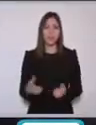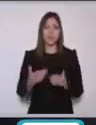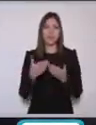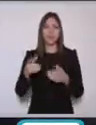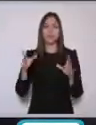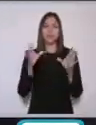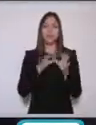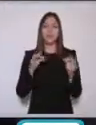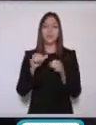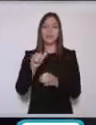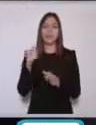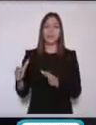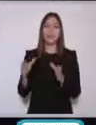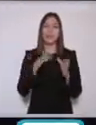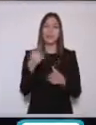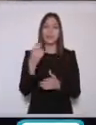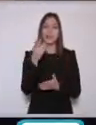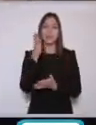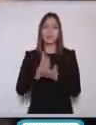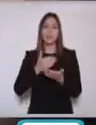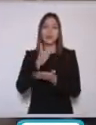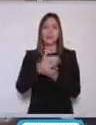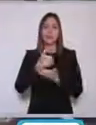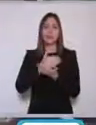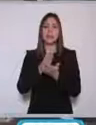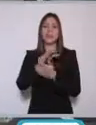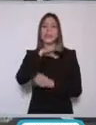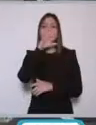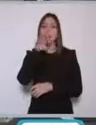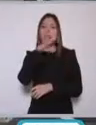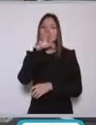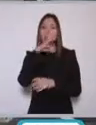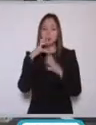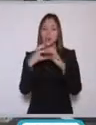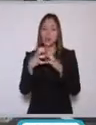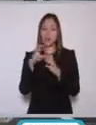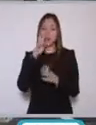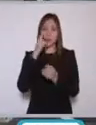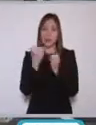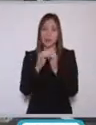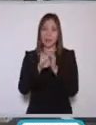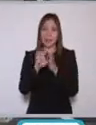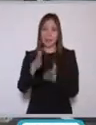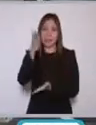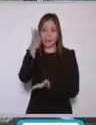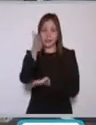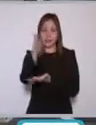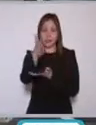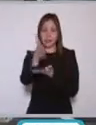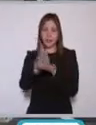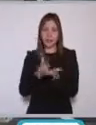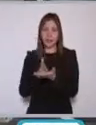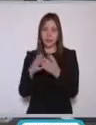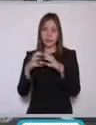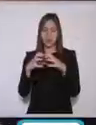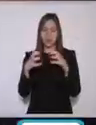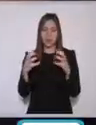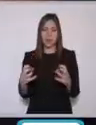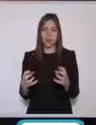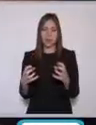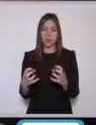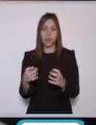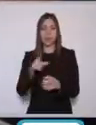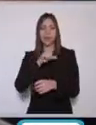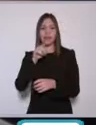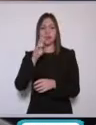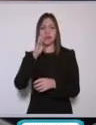entonces de este Sí. lado. Vamos a partir nuestra cebolla a la mitad. Vamos a esperar que se alcance a ver allá. Vamos a partir nuestra cebolla a la mitad. ¿Y qué es lo que voy a